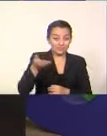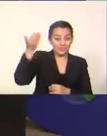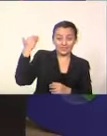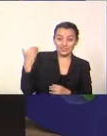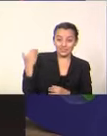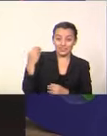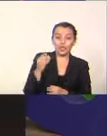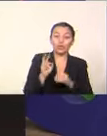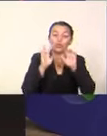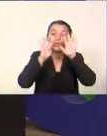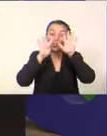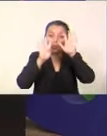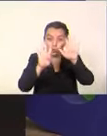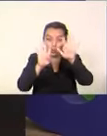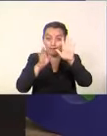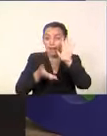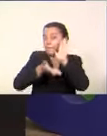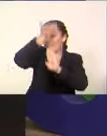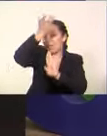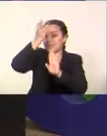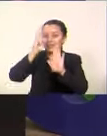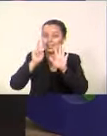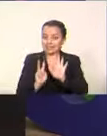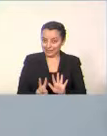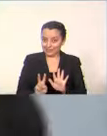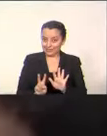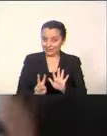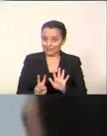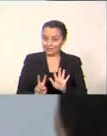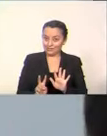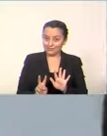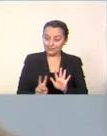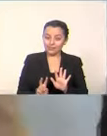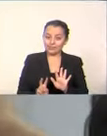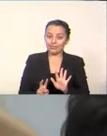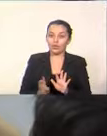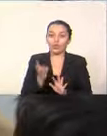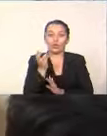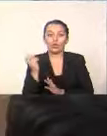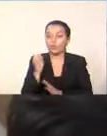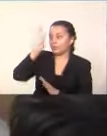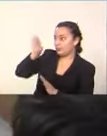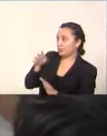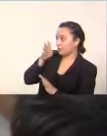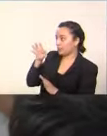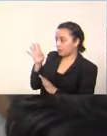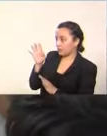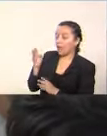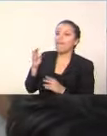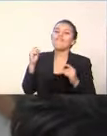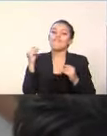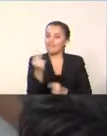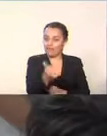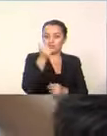número mayor que el 7. Pero para eso voy a ocupar también una tabla de valor posicional para que se me facilite el